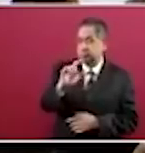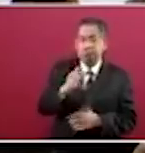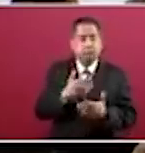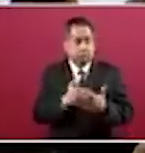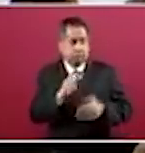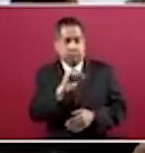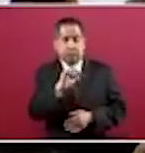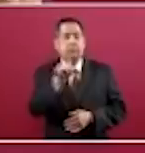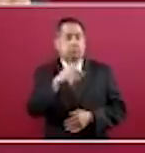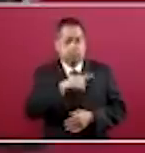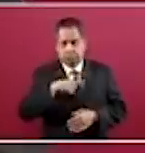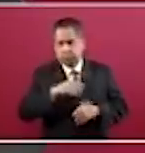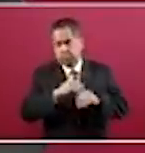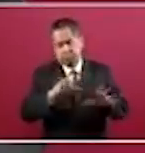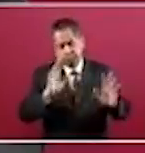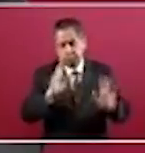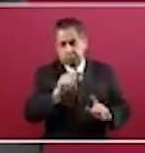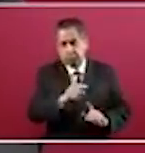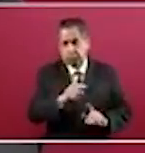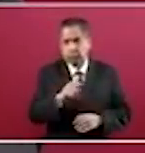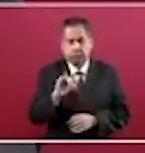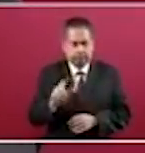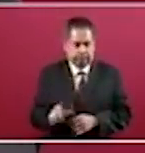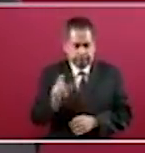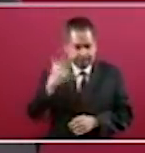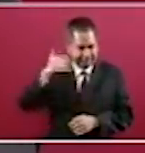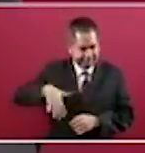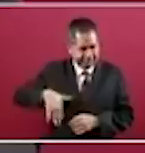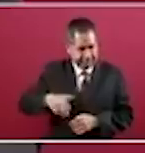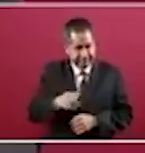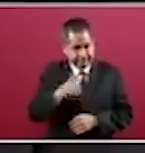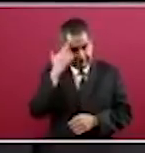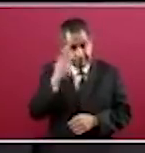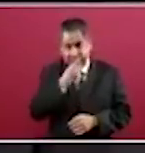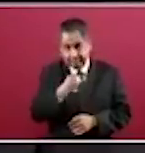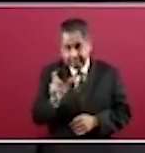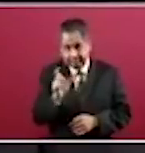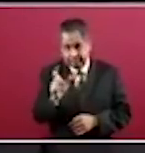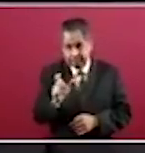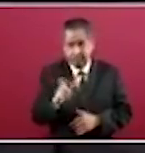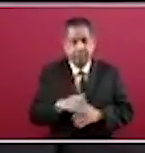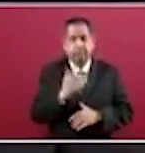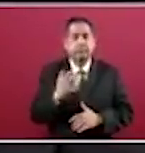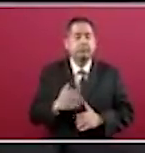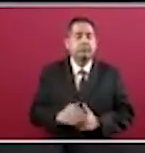informa. Tiene que dar a conocer. ¿Sí? Pero sí, sobre esto que dije, porque